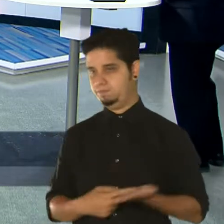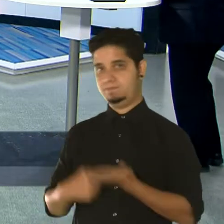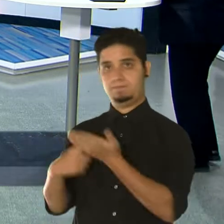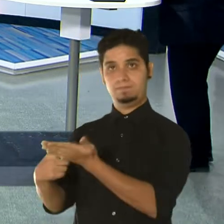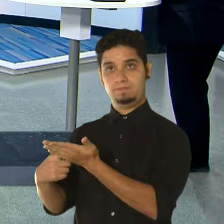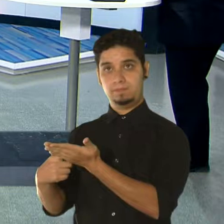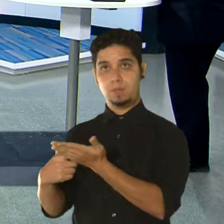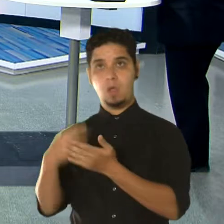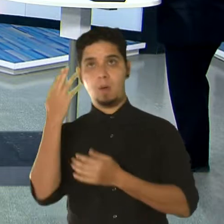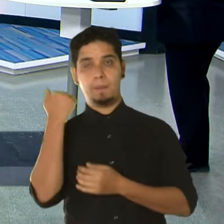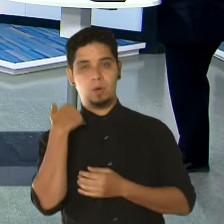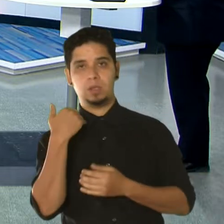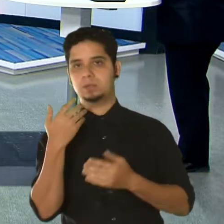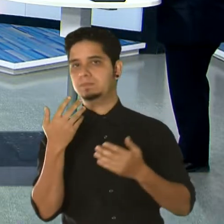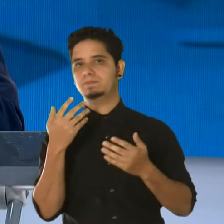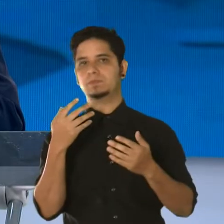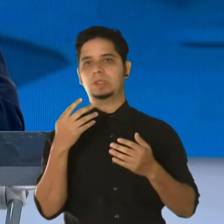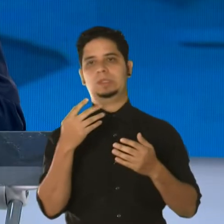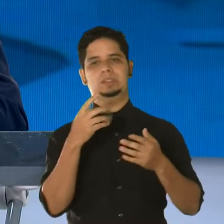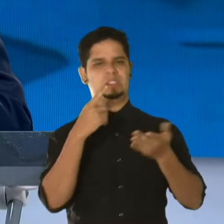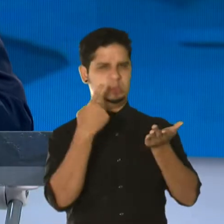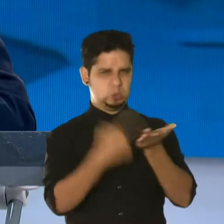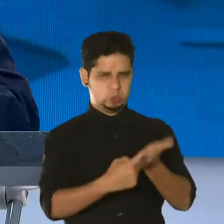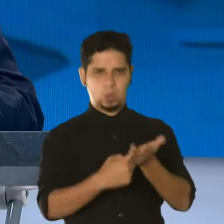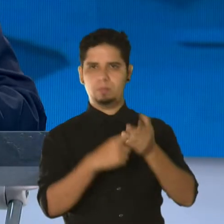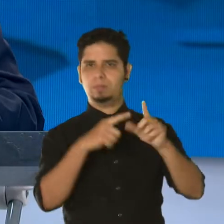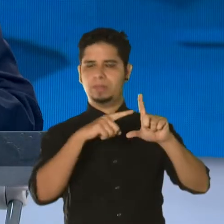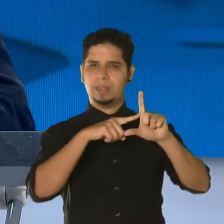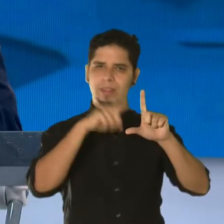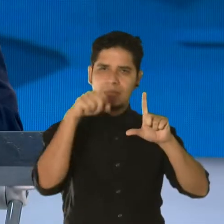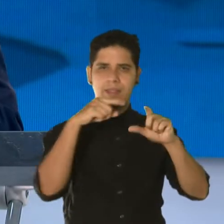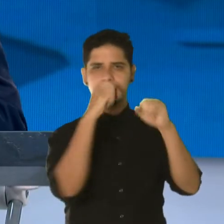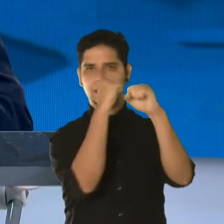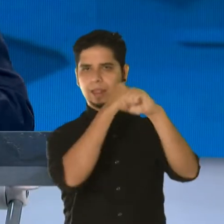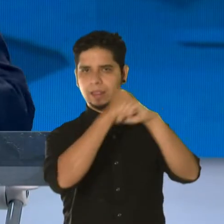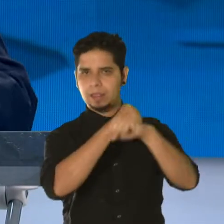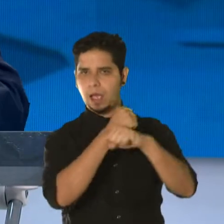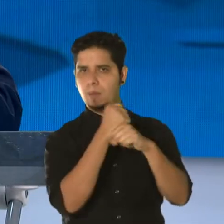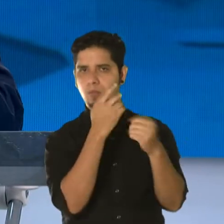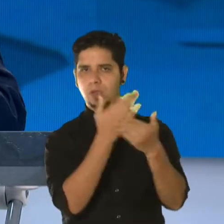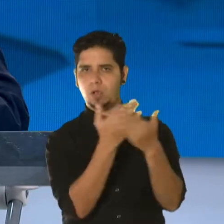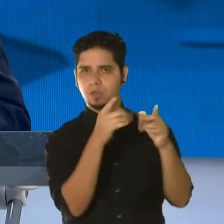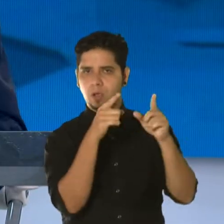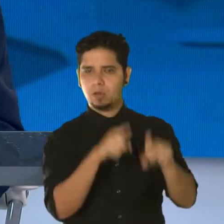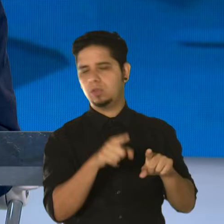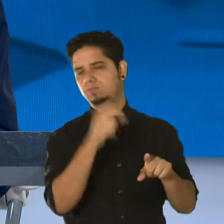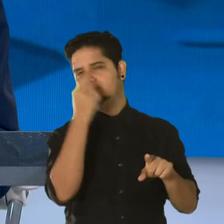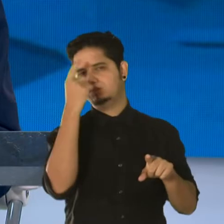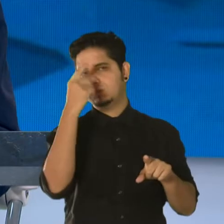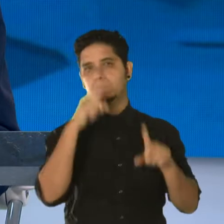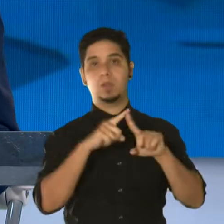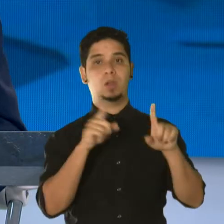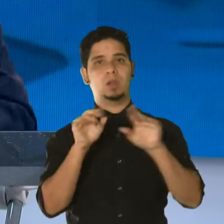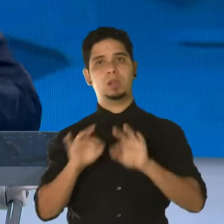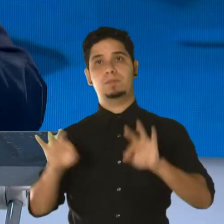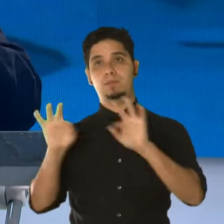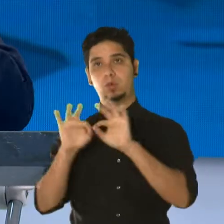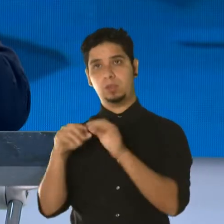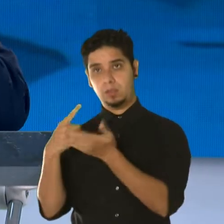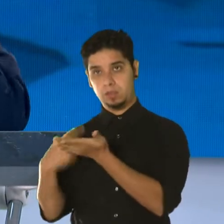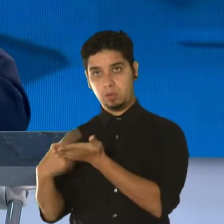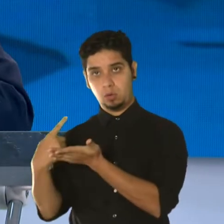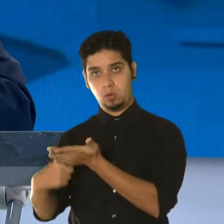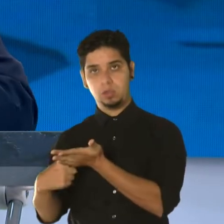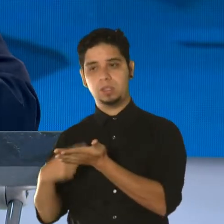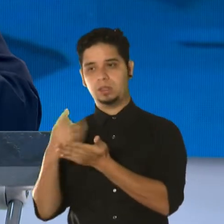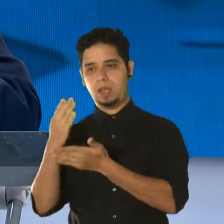estadística dura que es parte económica, y obviamente podamos hablar porque hay muchas cosas sucediendo y proyecciones hacia adelante, yo creo que es importante tocar también